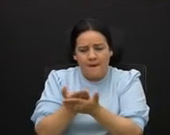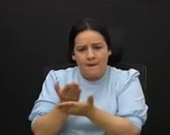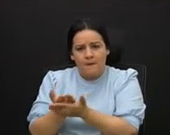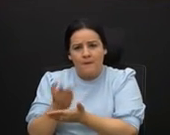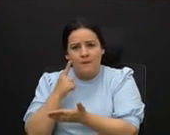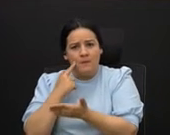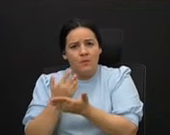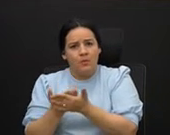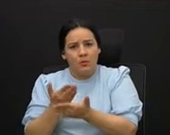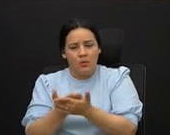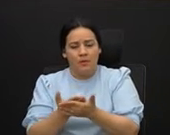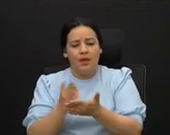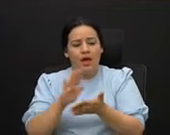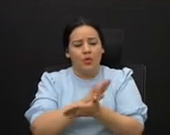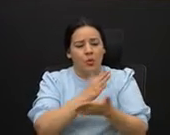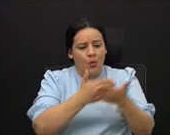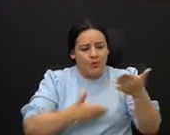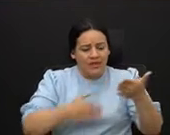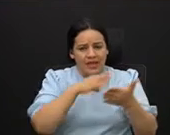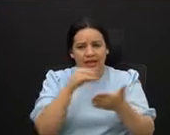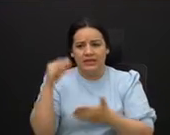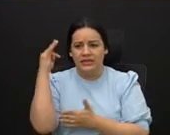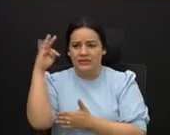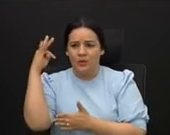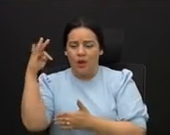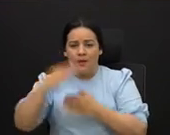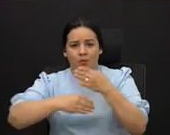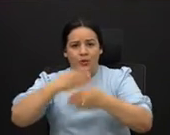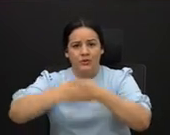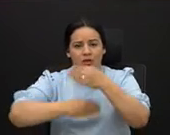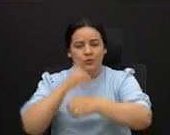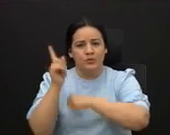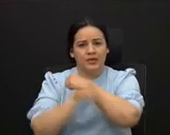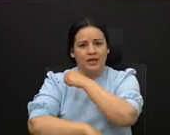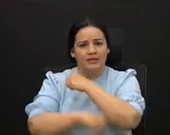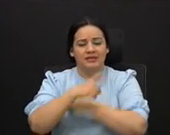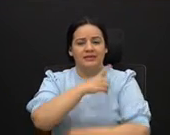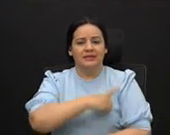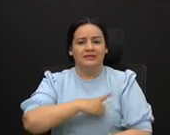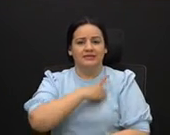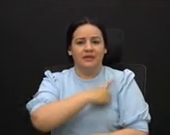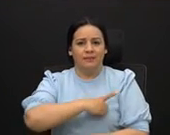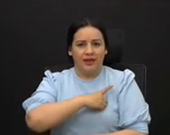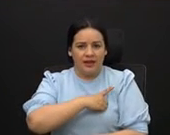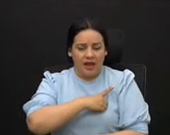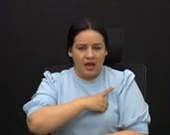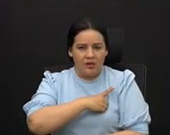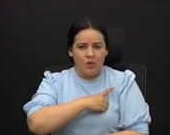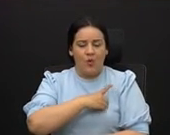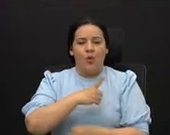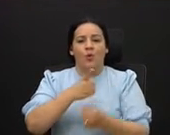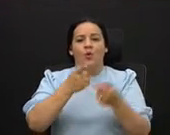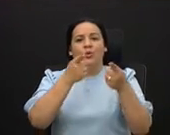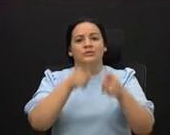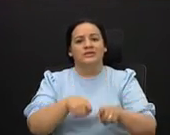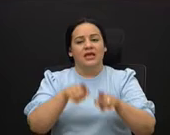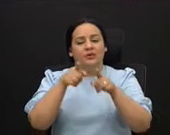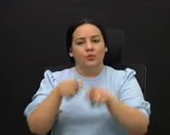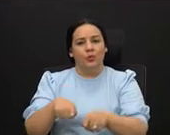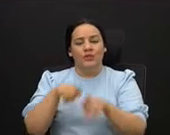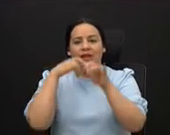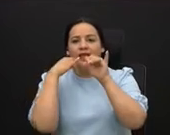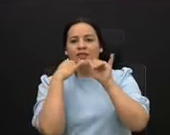y testimonial durante el proceso sancionatorio disciplinario, los hechos de la